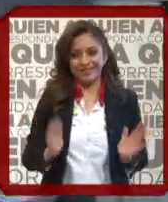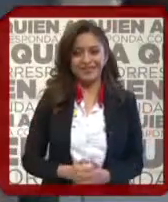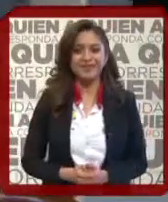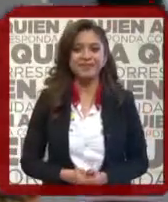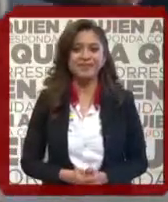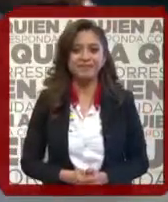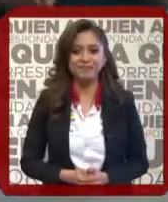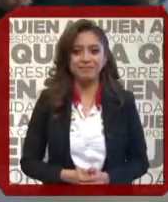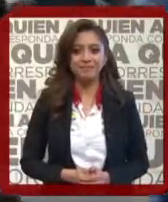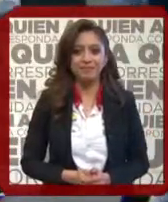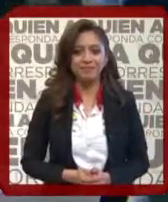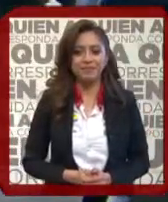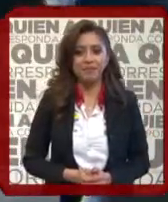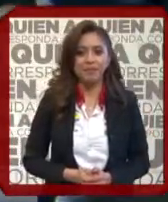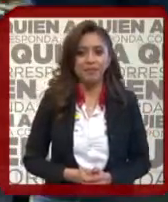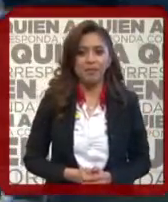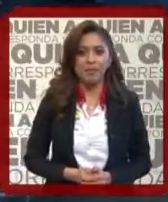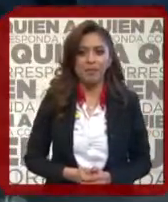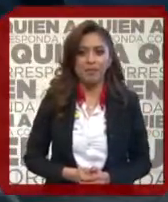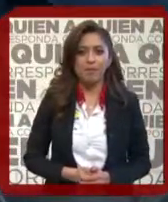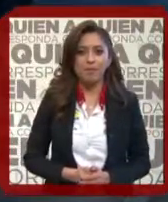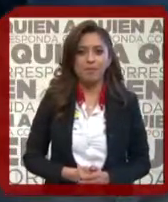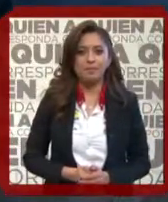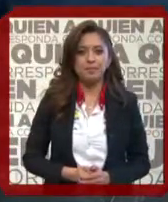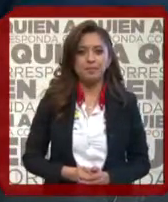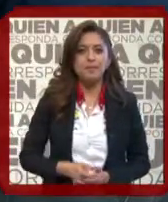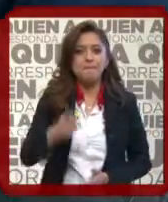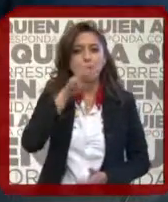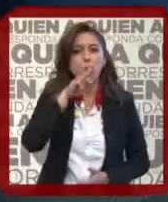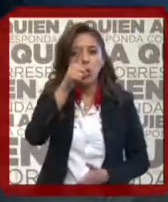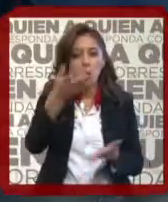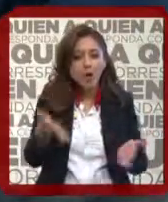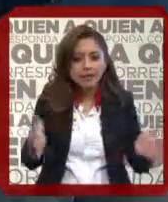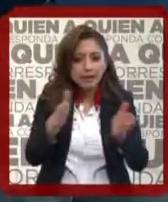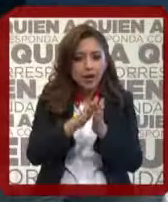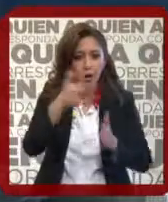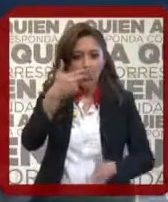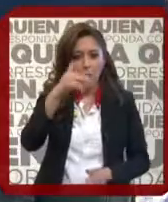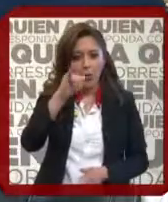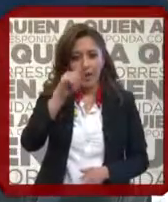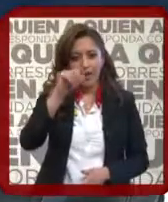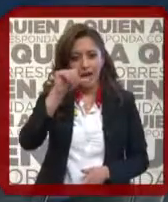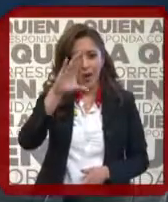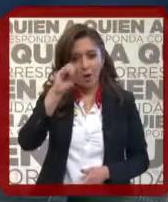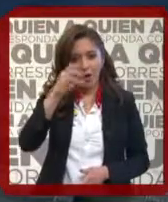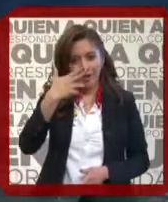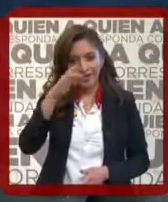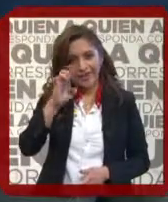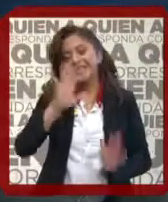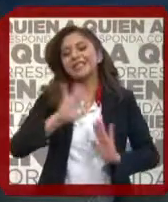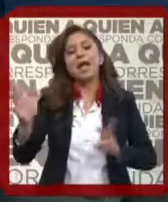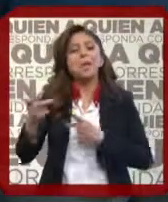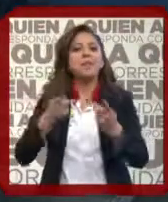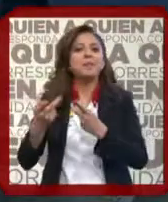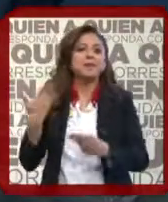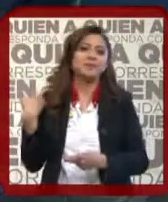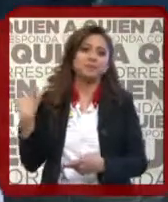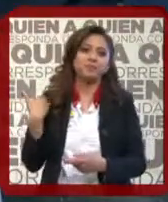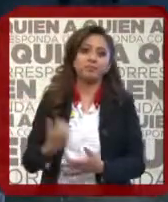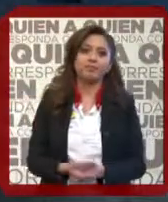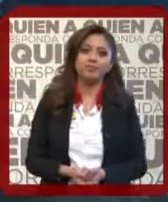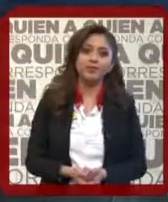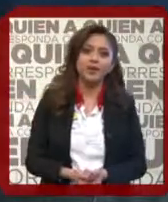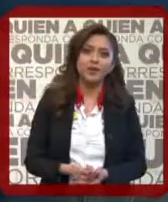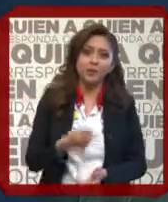preparar una quesadilla con huitlacoche, por favor. Ya ves, ya la teníamos preparada, Jorge. Un sopecito